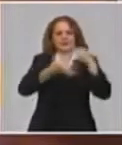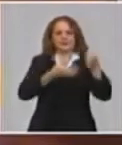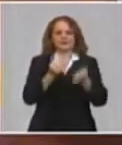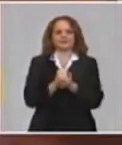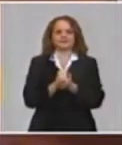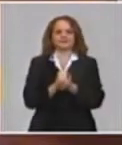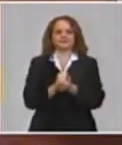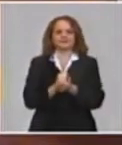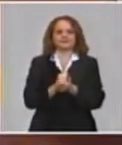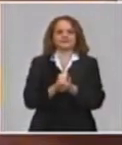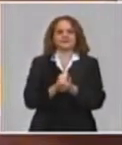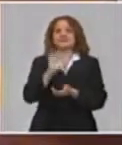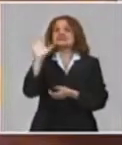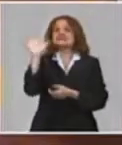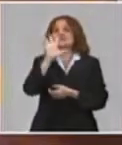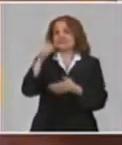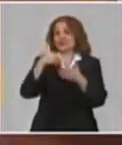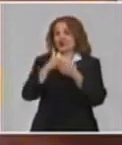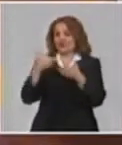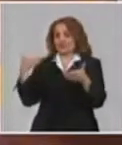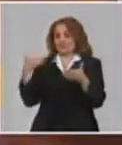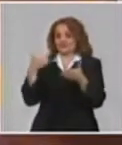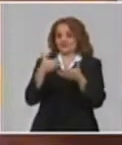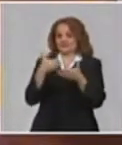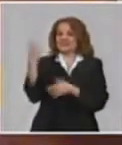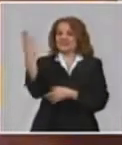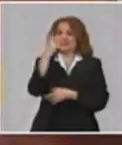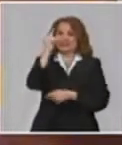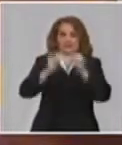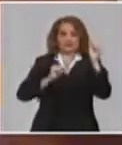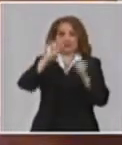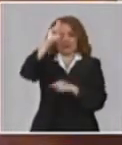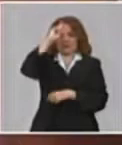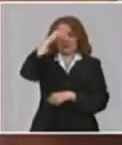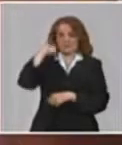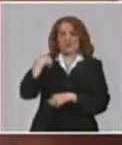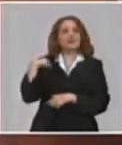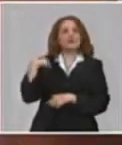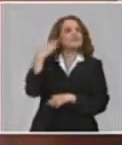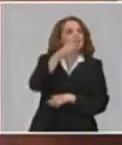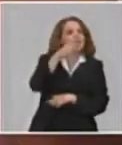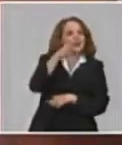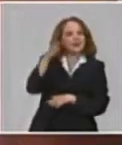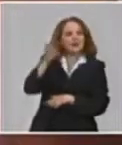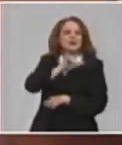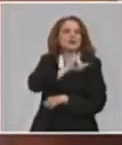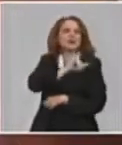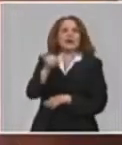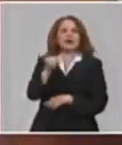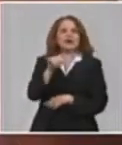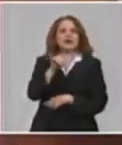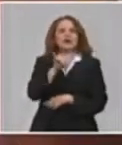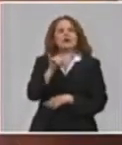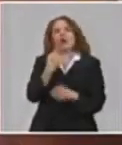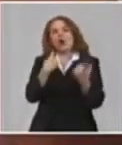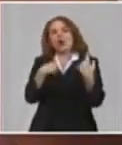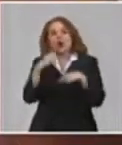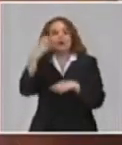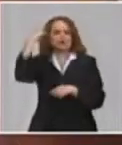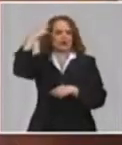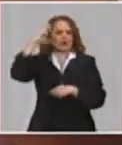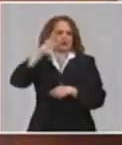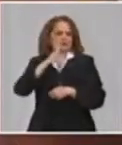tenemos 3 integrantes de la Brigada Médica Cubana en una misión conjunta con varios